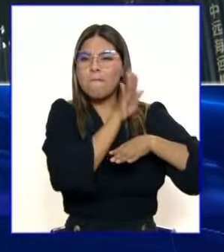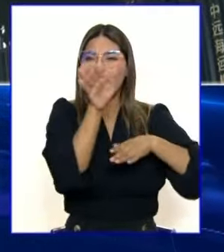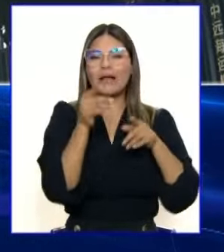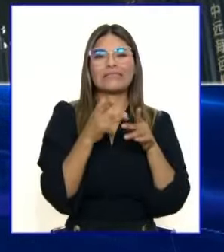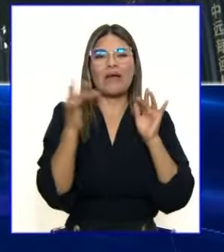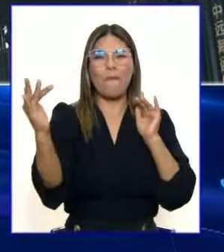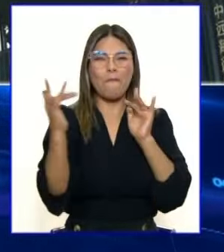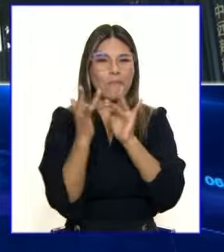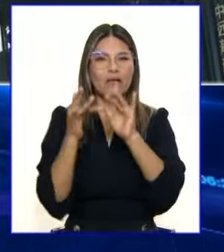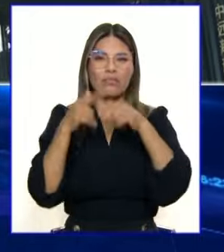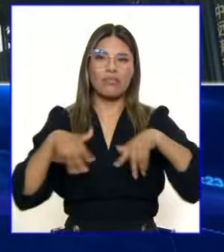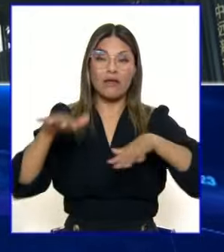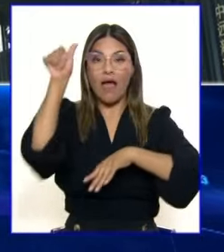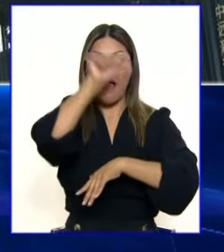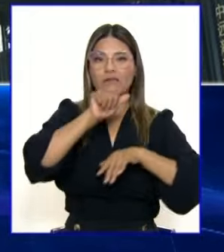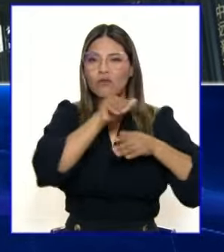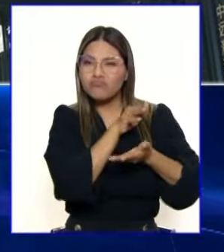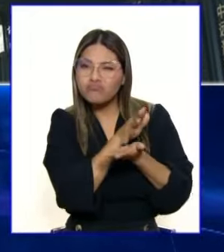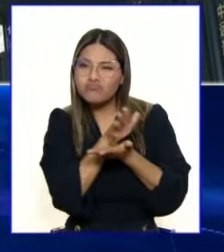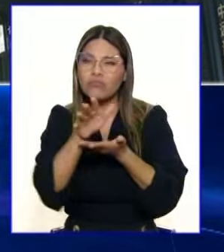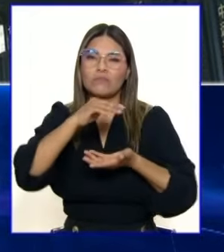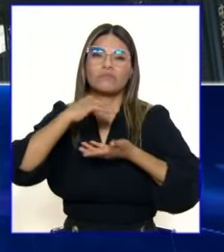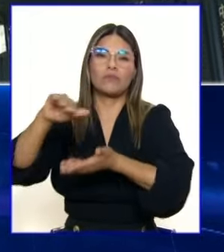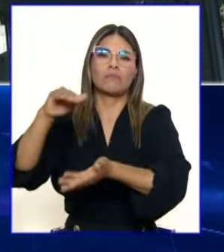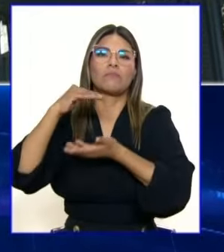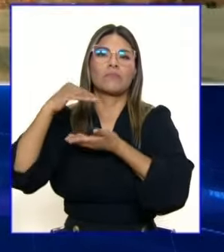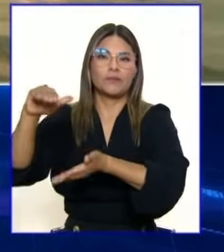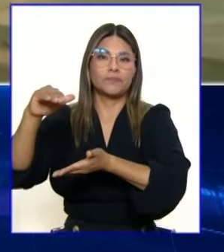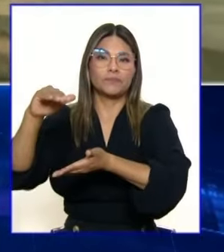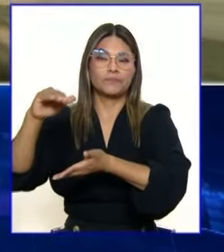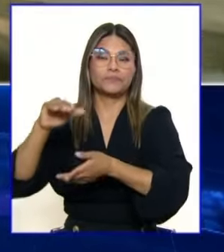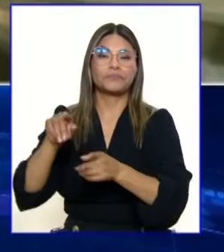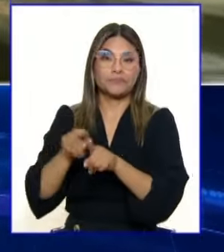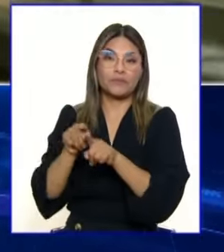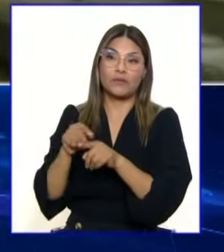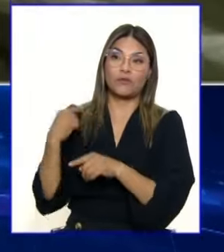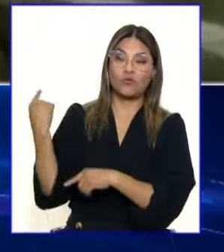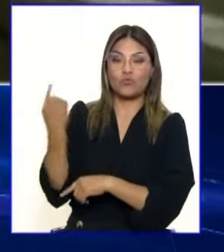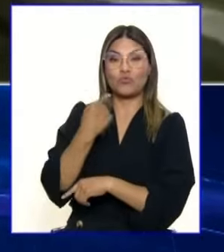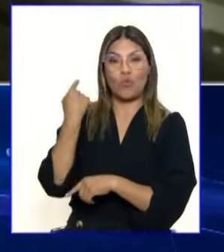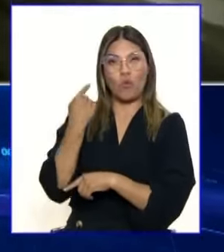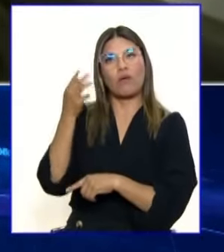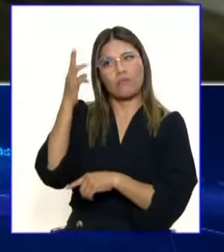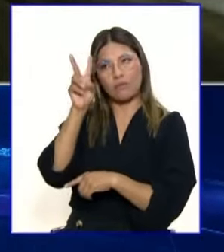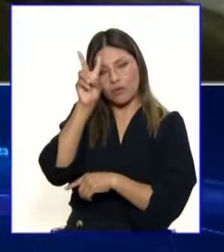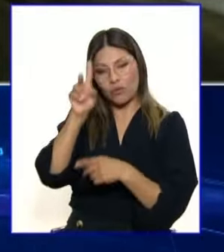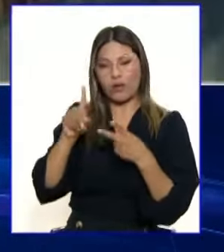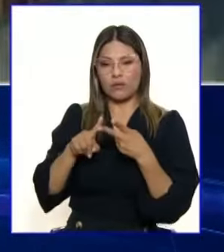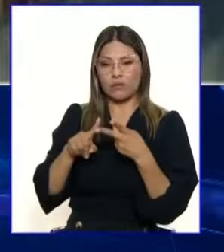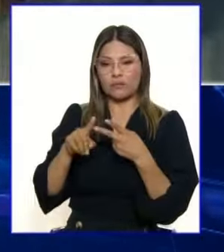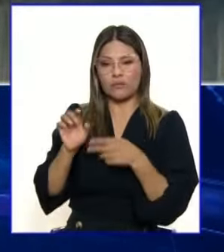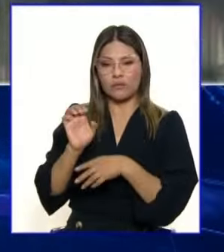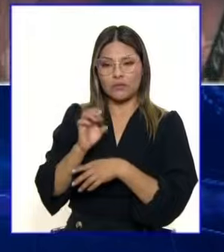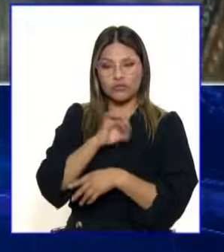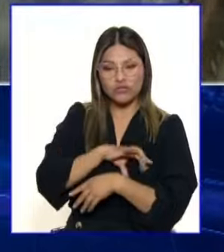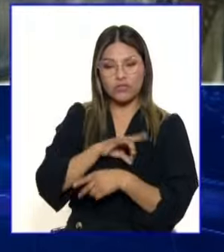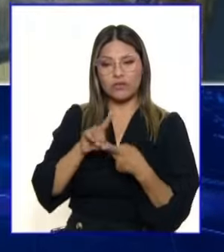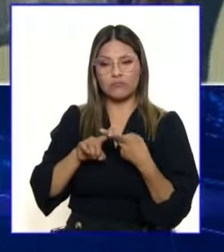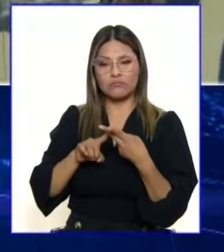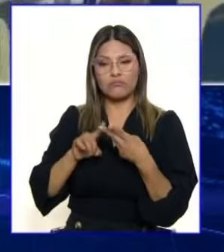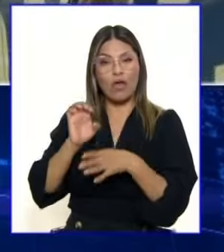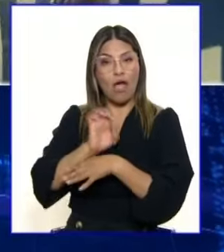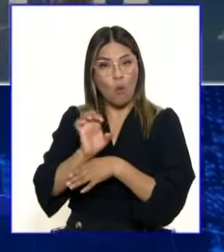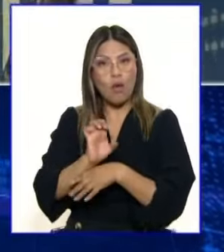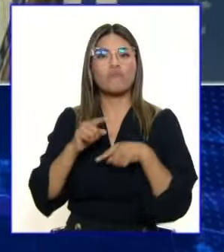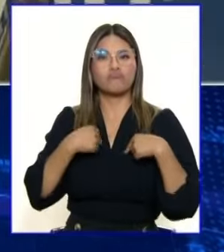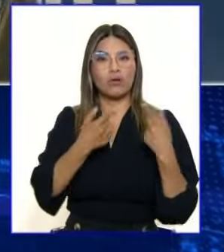oportunidad para las exportaciones peruanas, sino también para economías como Chile, Ecuador y Colombia, que van a poder traer